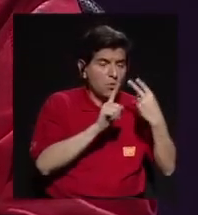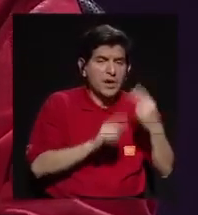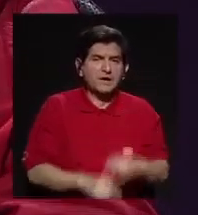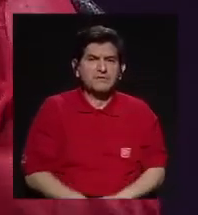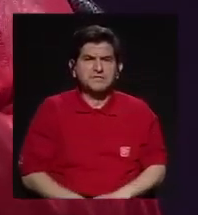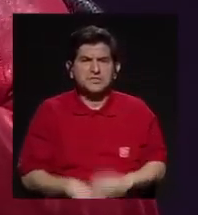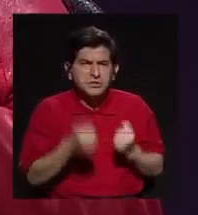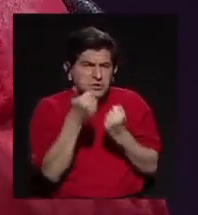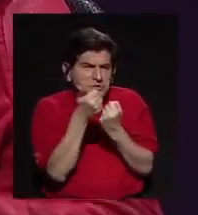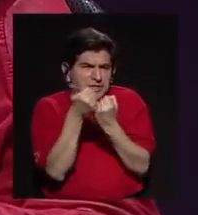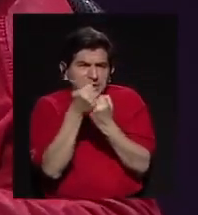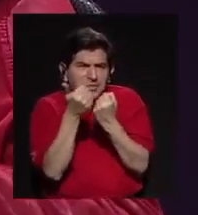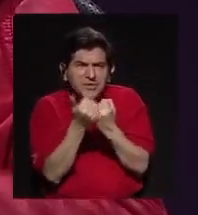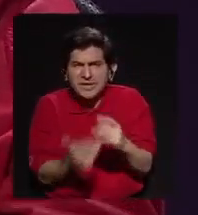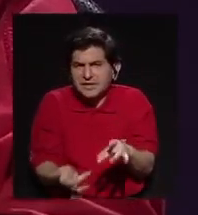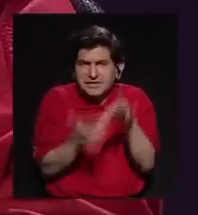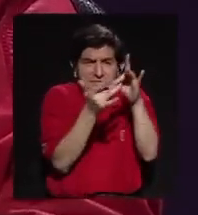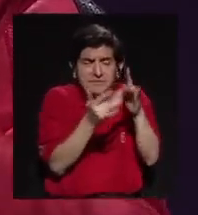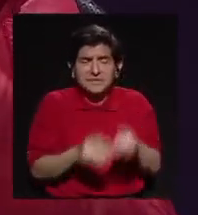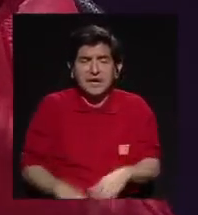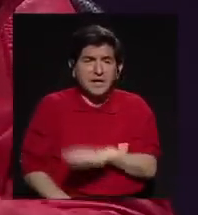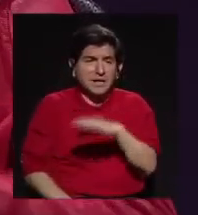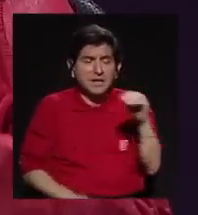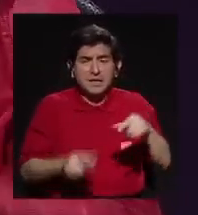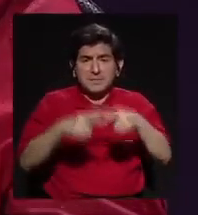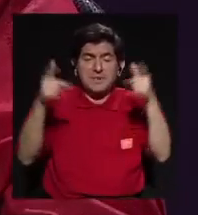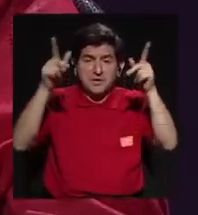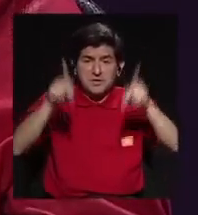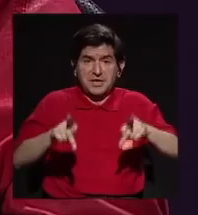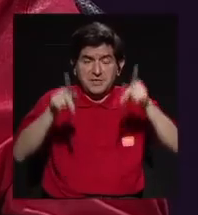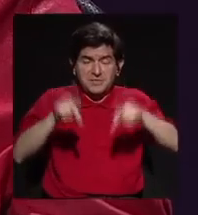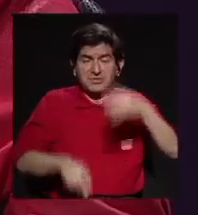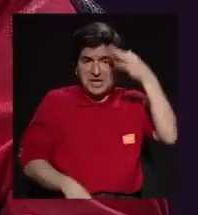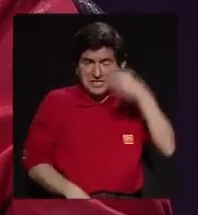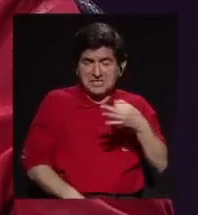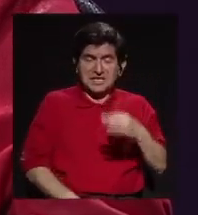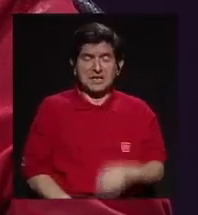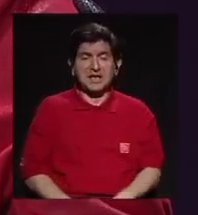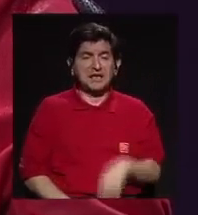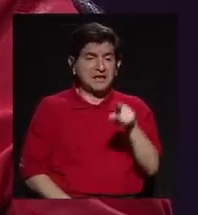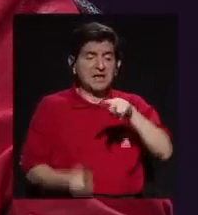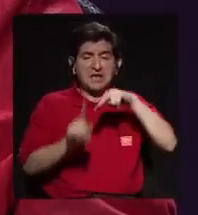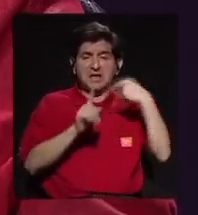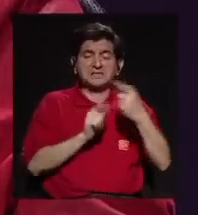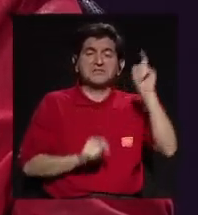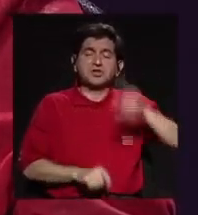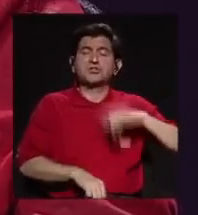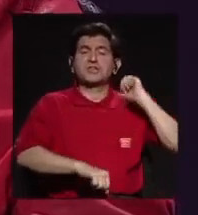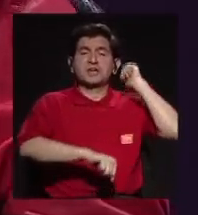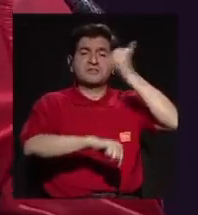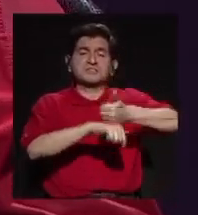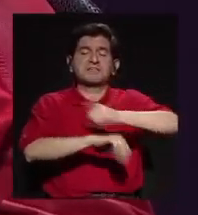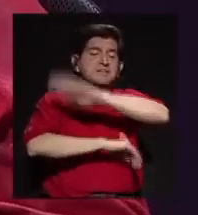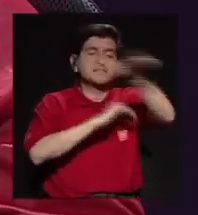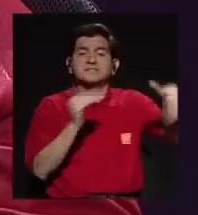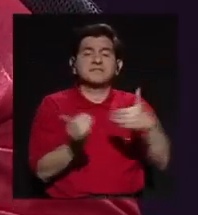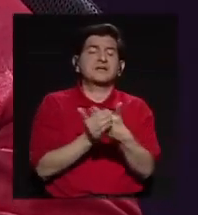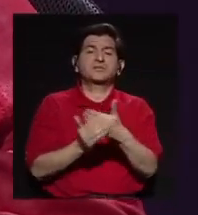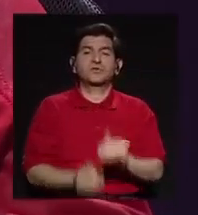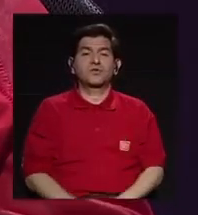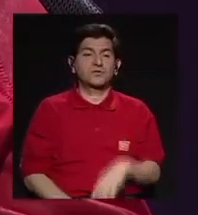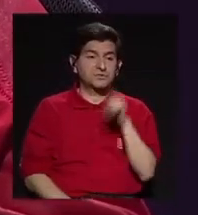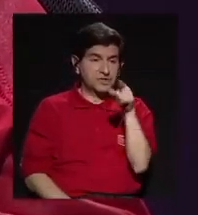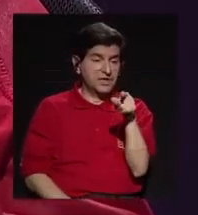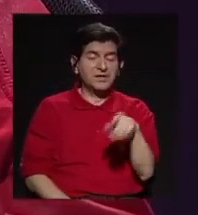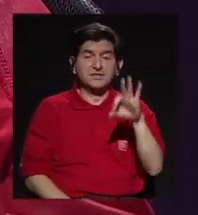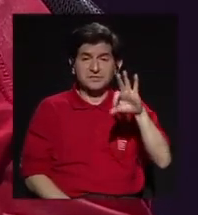y la mayoría cree o se siente mayoría y cree que esa visión debe ser impuesta a los demás. Y creo que es a eso a